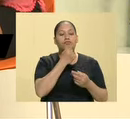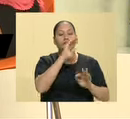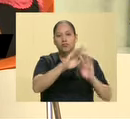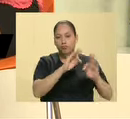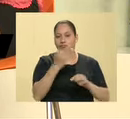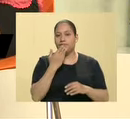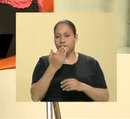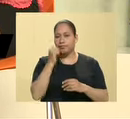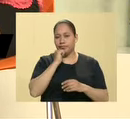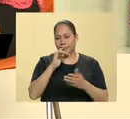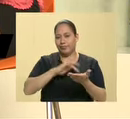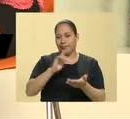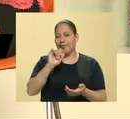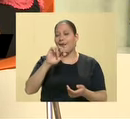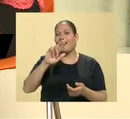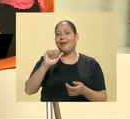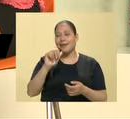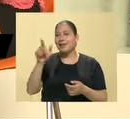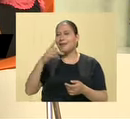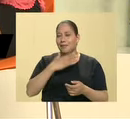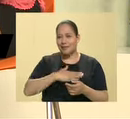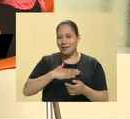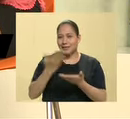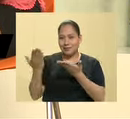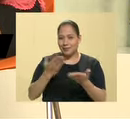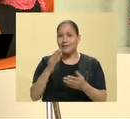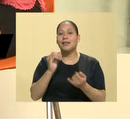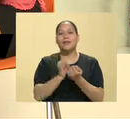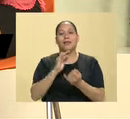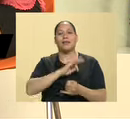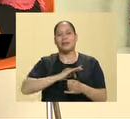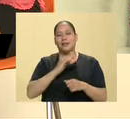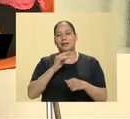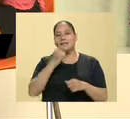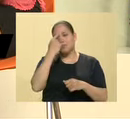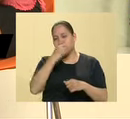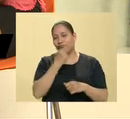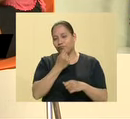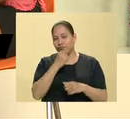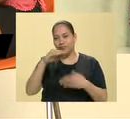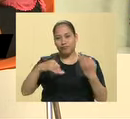Pues muchas gracias, mi querida Ara. Gracias a ti. Es un placer que estés con nosotros. Y feliz día a todos los niños que nos están viendo. Muchas gracias.